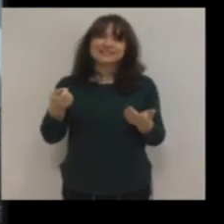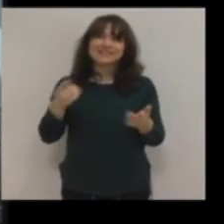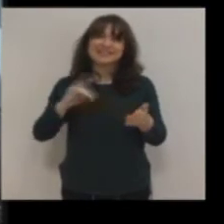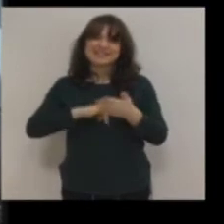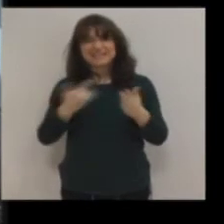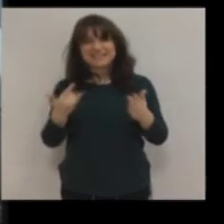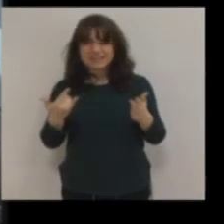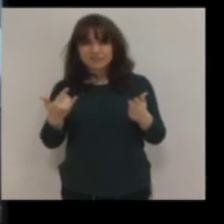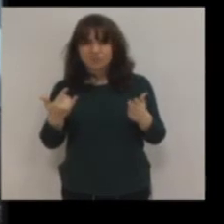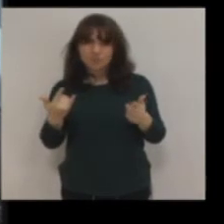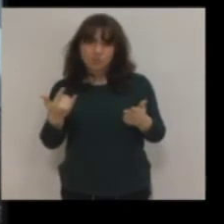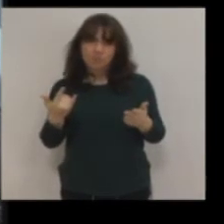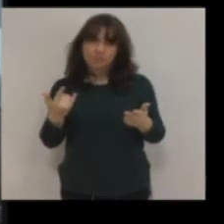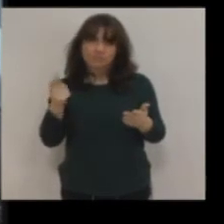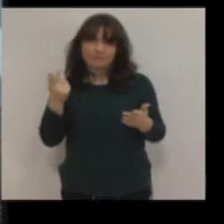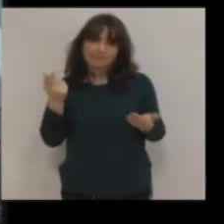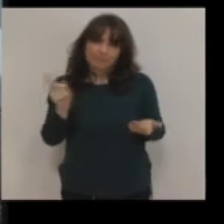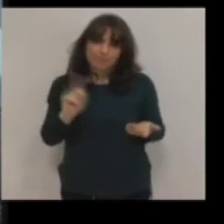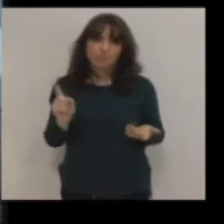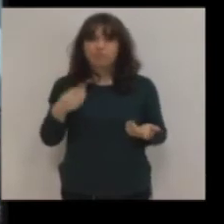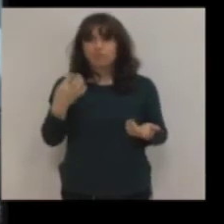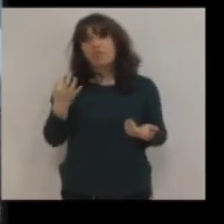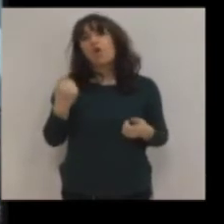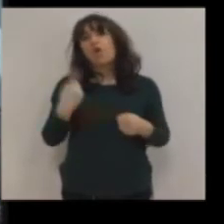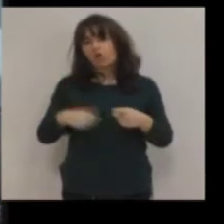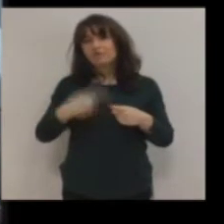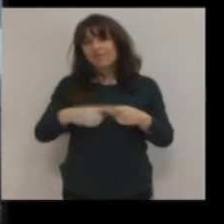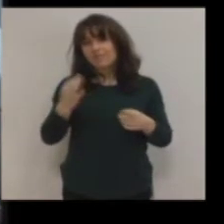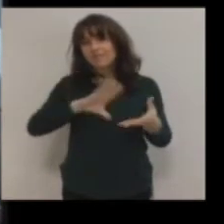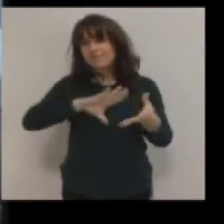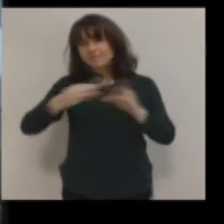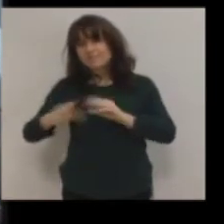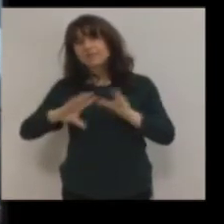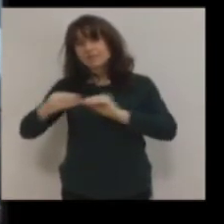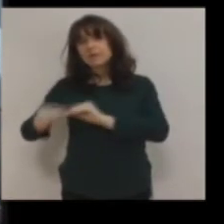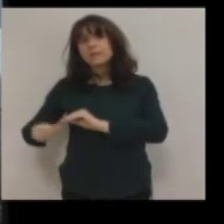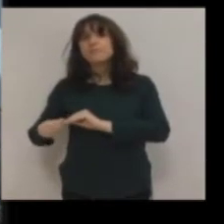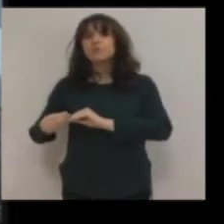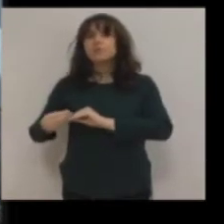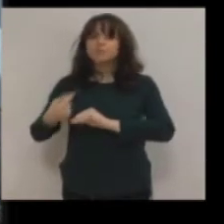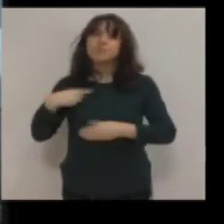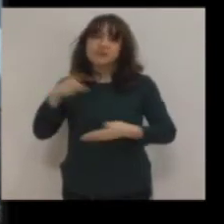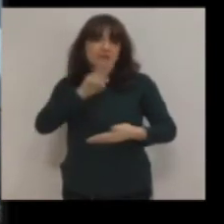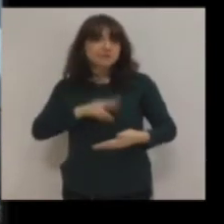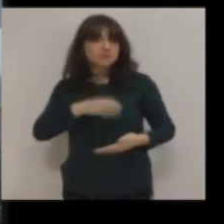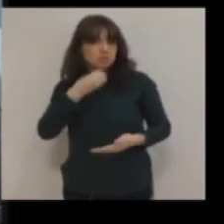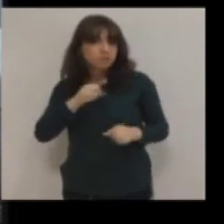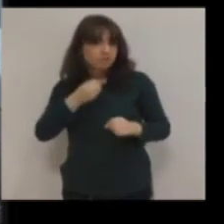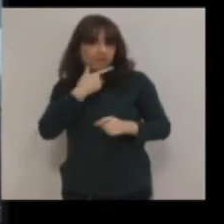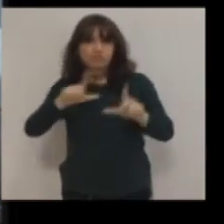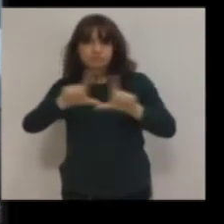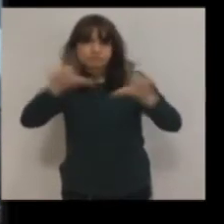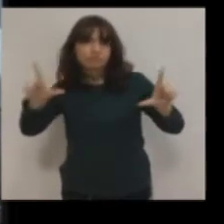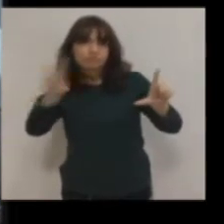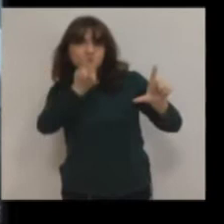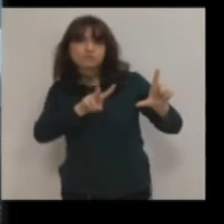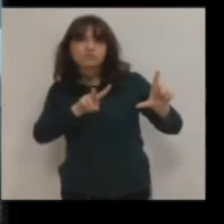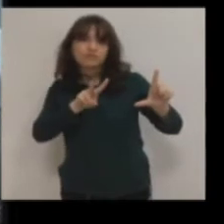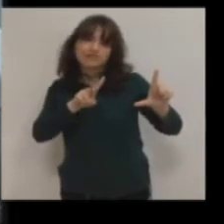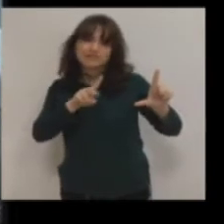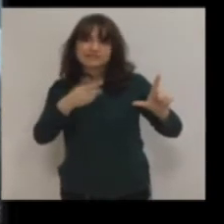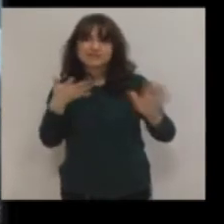o sea, hay una serie de cosas que habría que adaptar, pero bueno, leerse se puede leer, cosa que ya es un